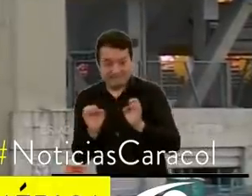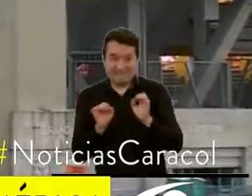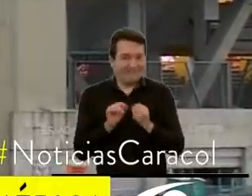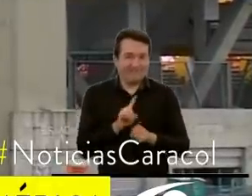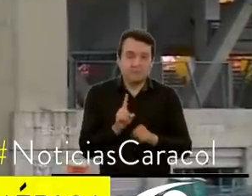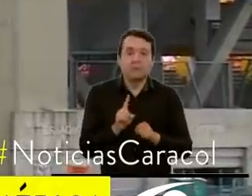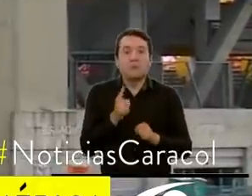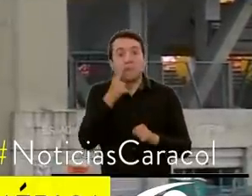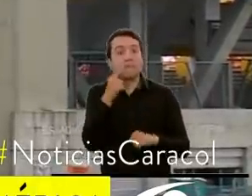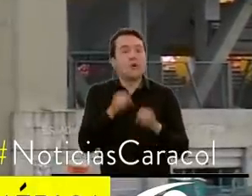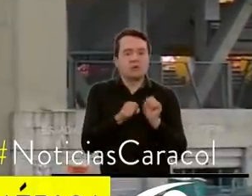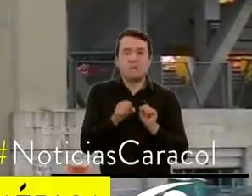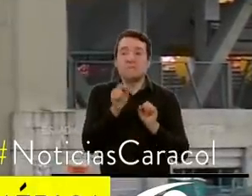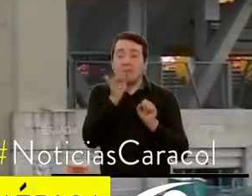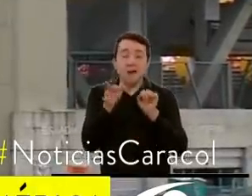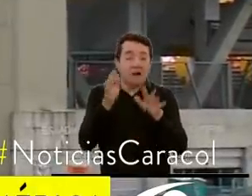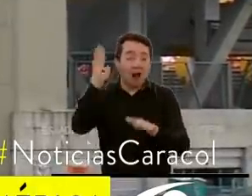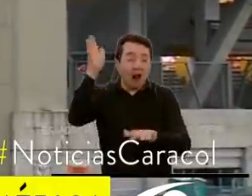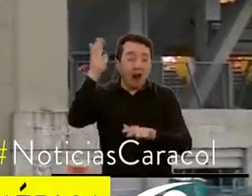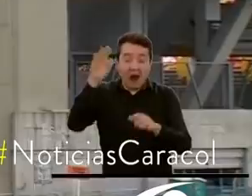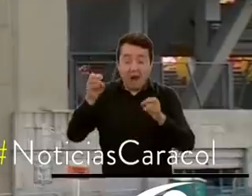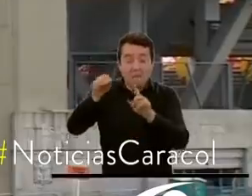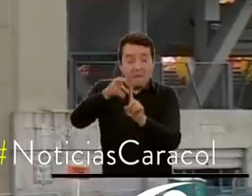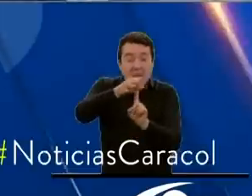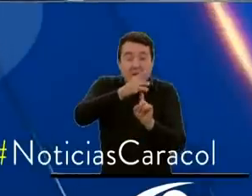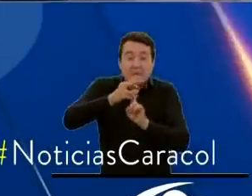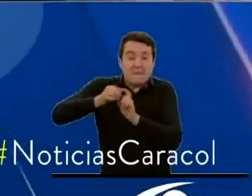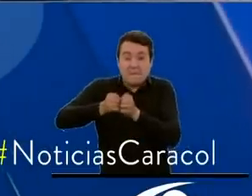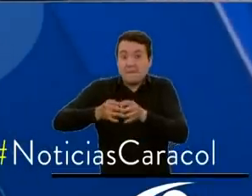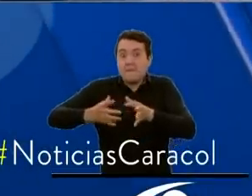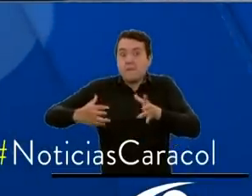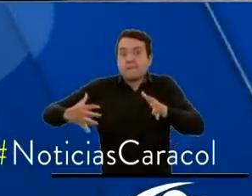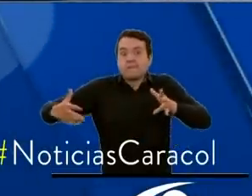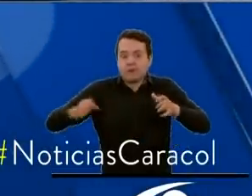los casos de contagio en la ciudad. Héctor Rojas, Noticias Caracol. Llamado a la